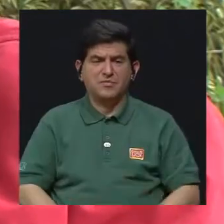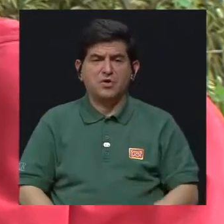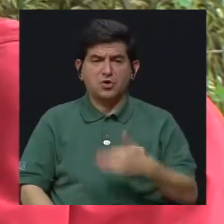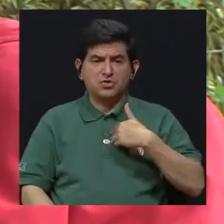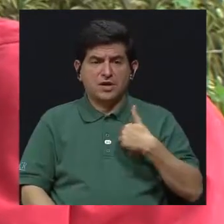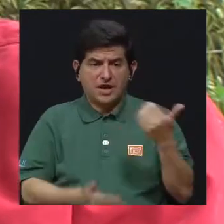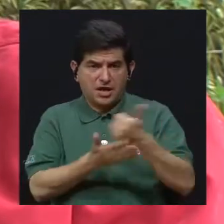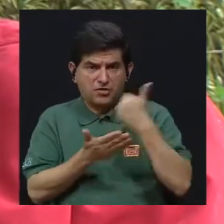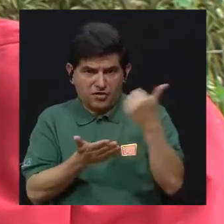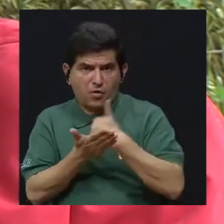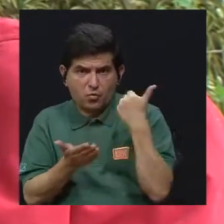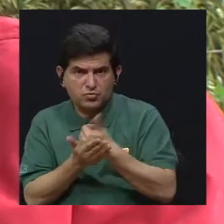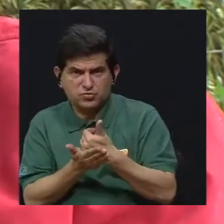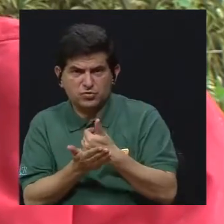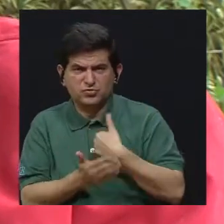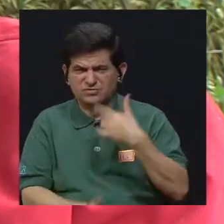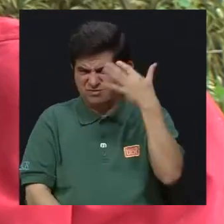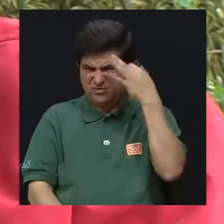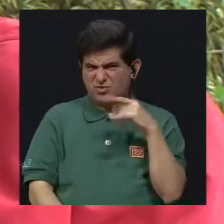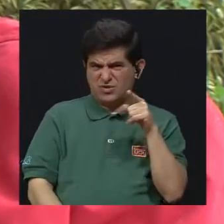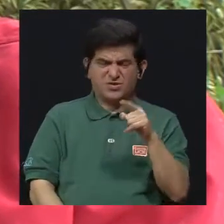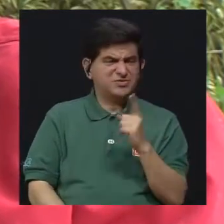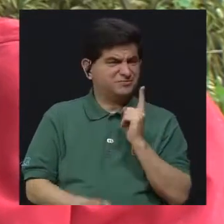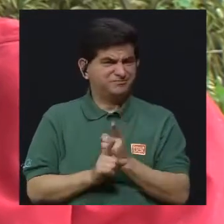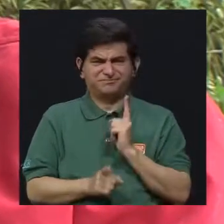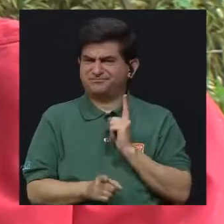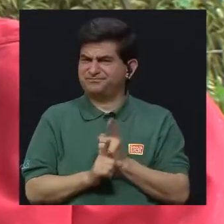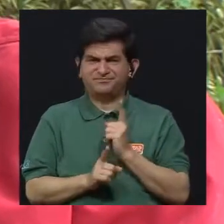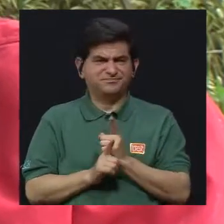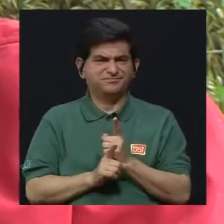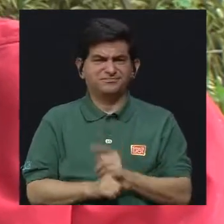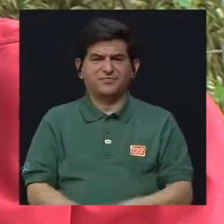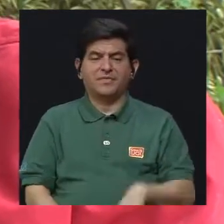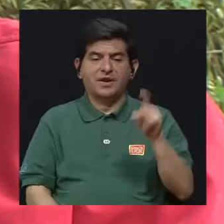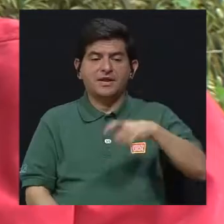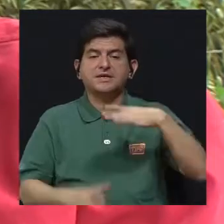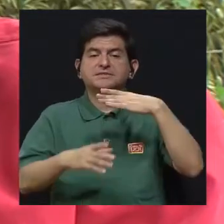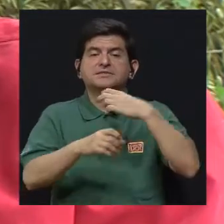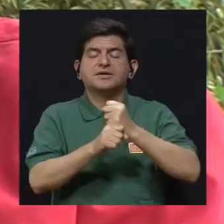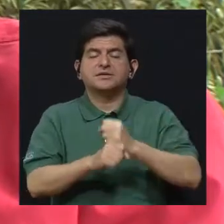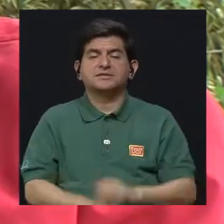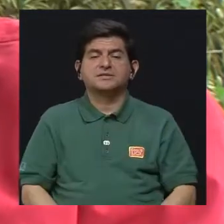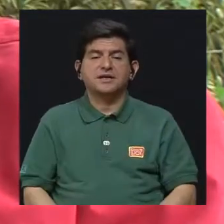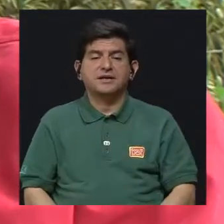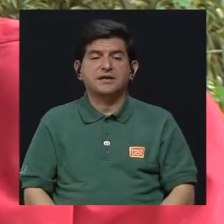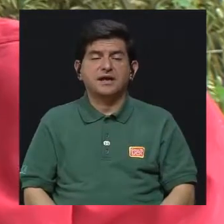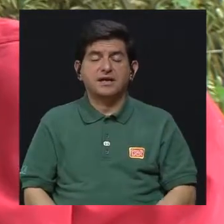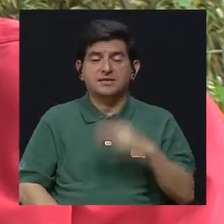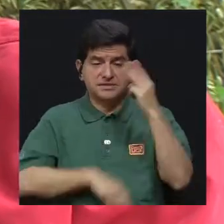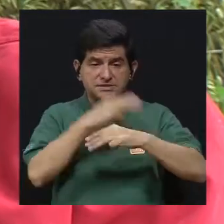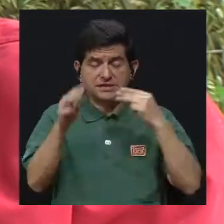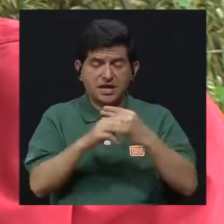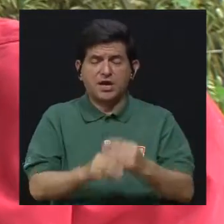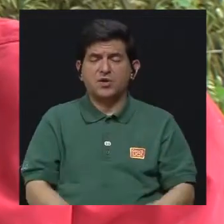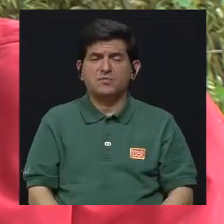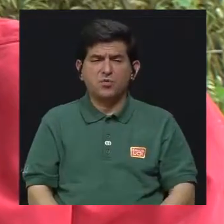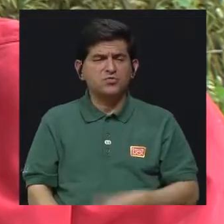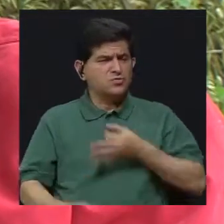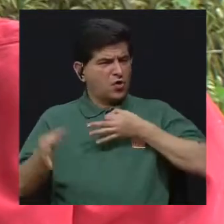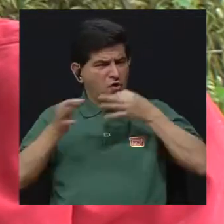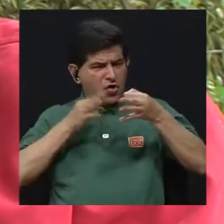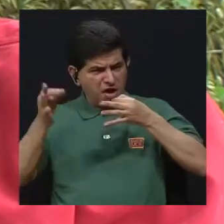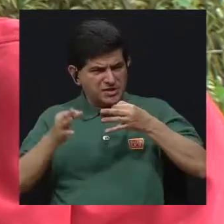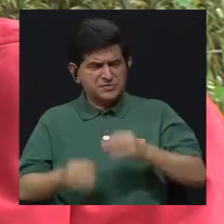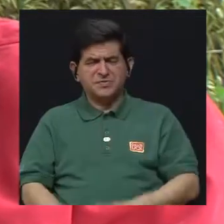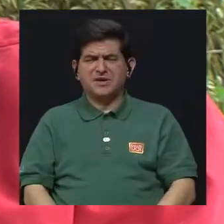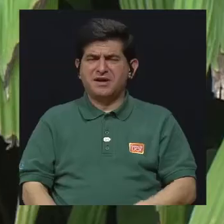conseguimos recursos. A mí me parece que eso no es correcto. Lo que deberíamos hacer es levantar la voz a nivel mundial y explicar